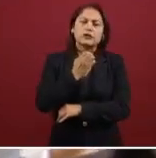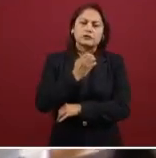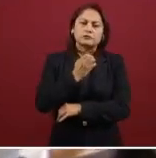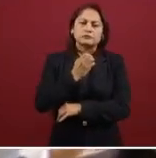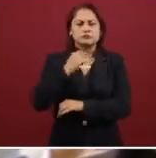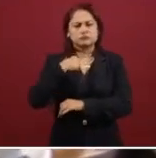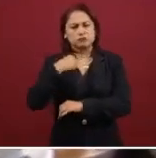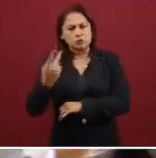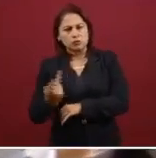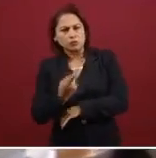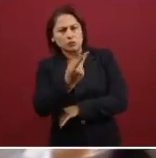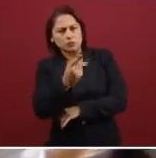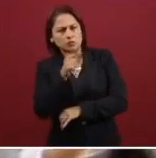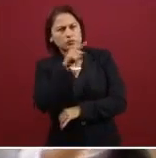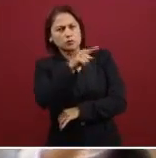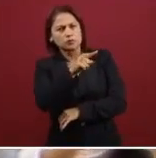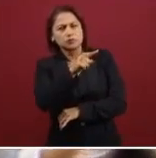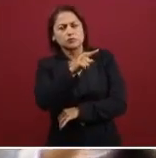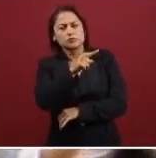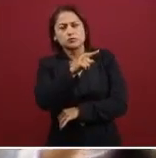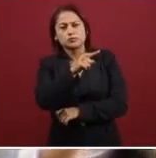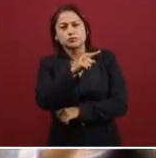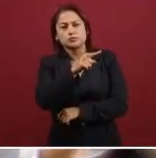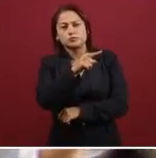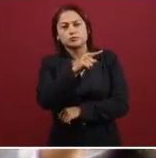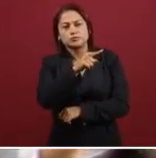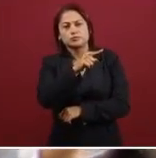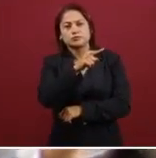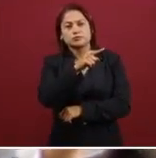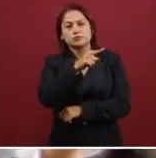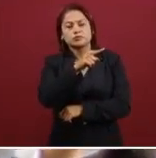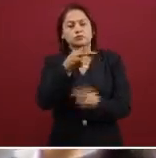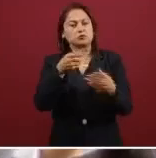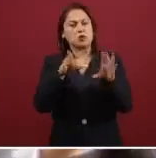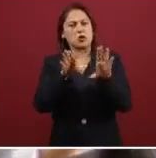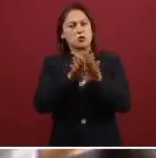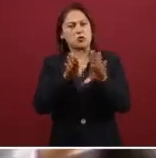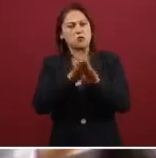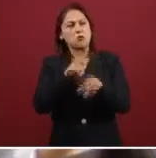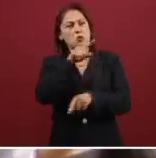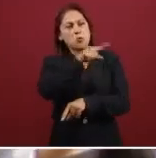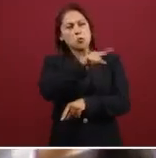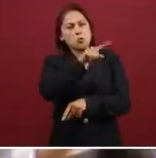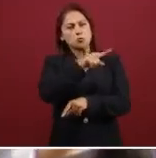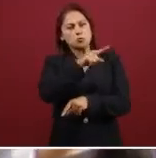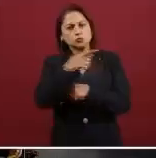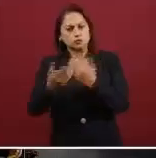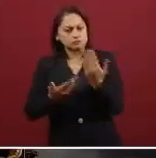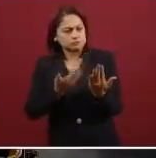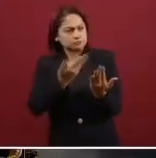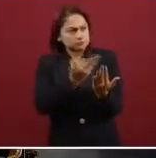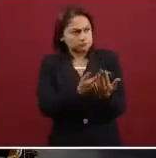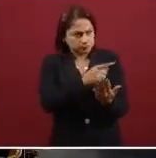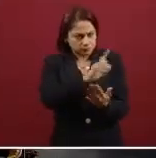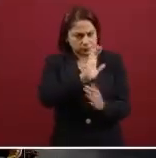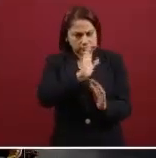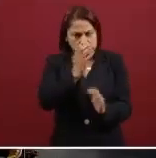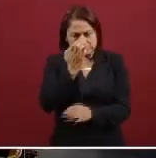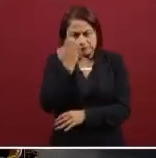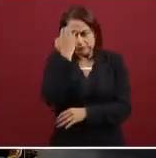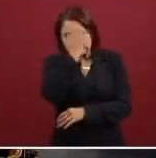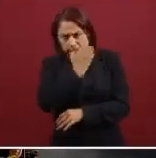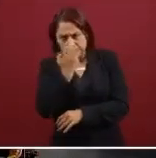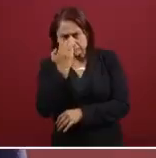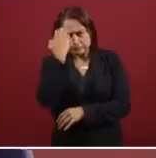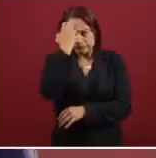presidente, pues, ¿cuál es el análisis que usted tiene de esta propuesta, de qué forma se ha